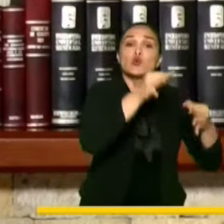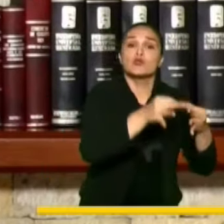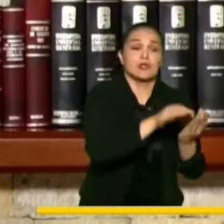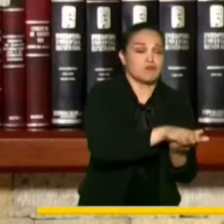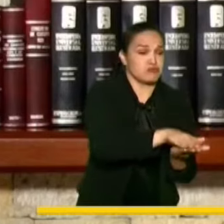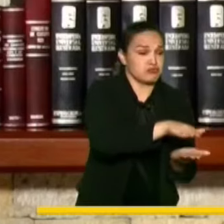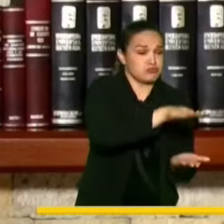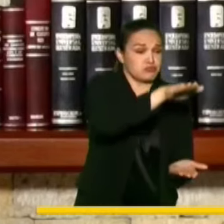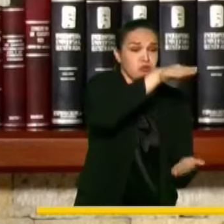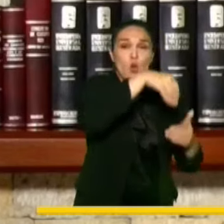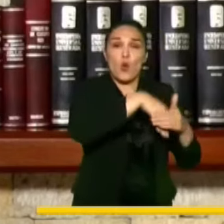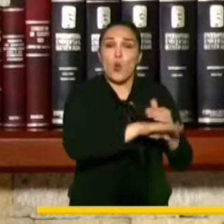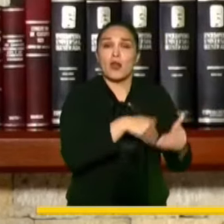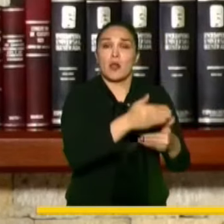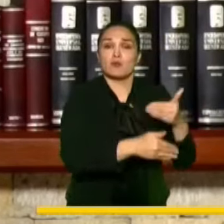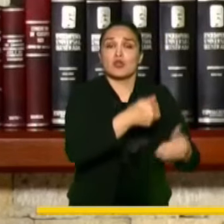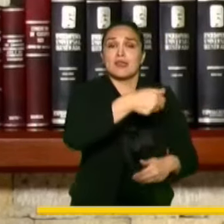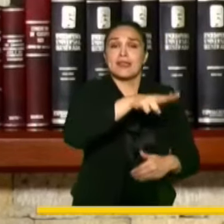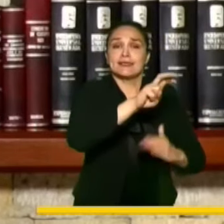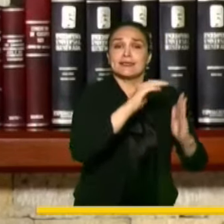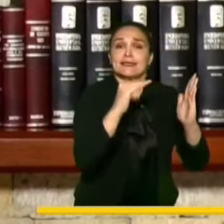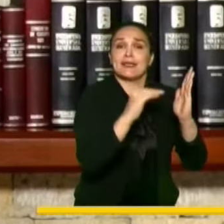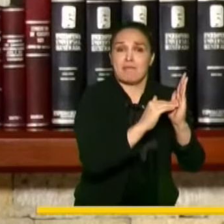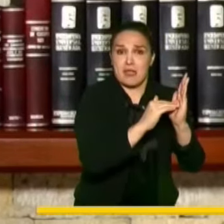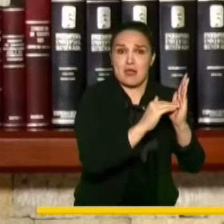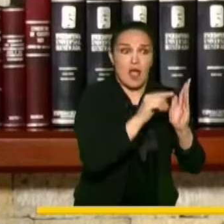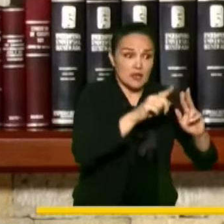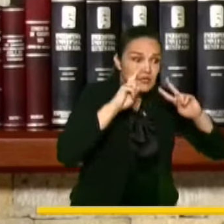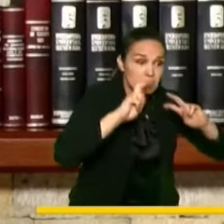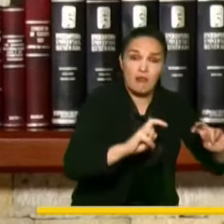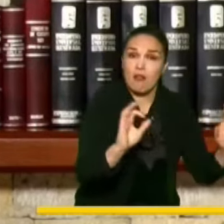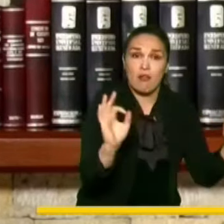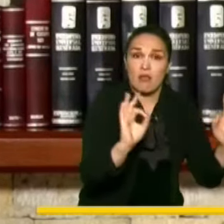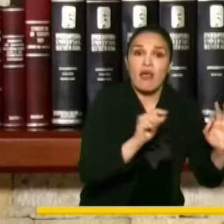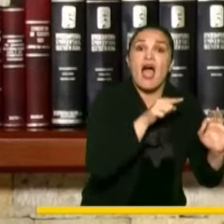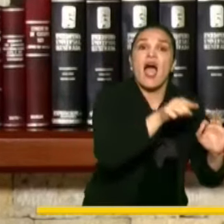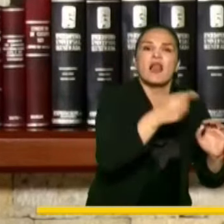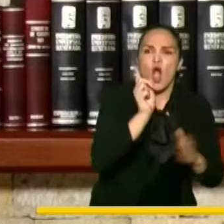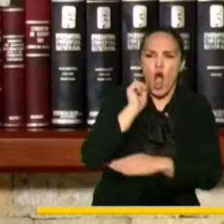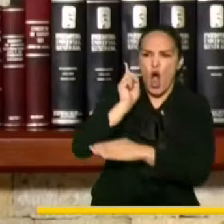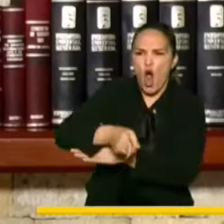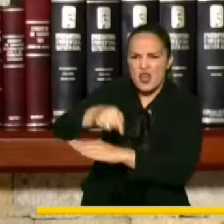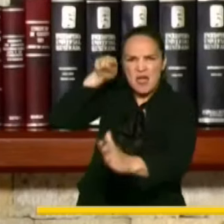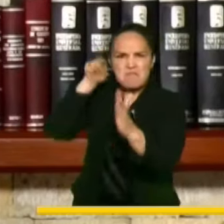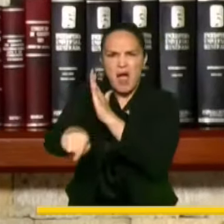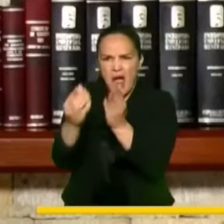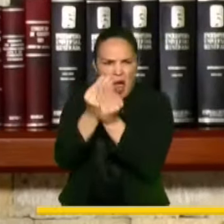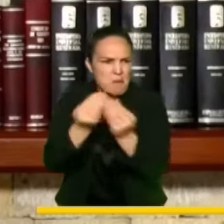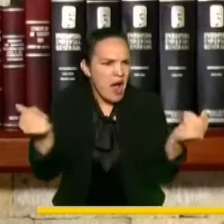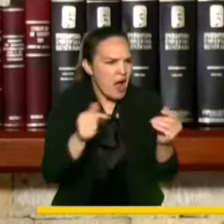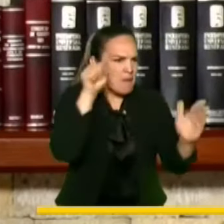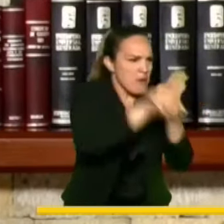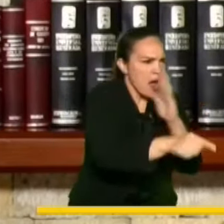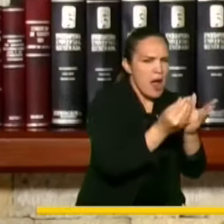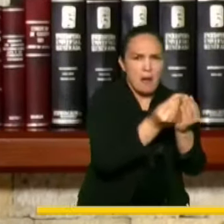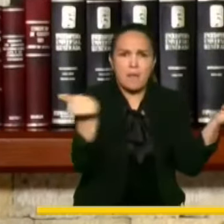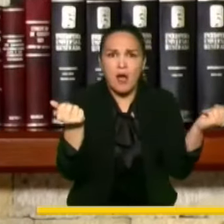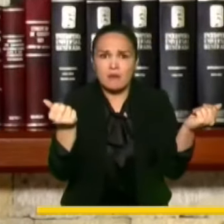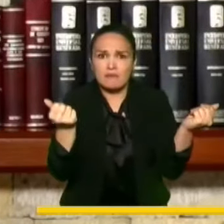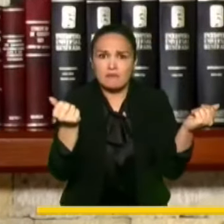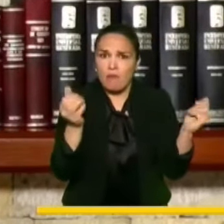personas que ordenaron o financiaron el genocidio en el país. La verdad se ha fragmentado. Un